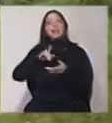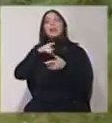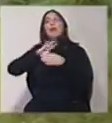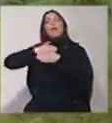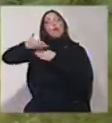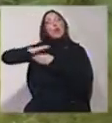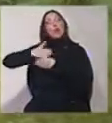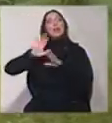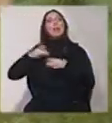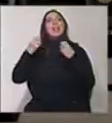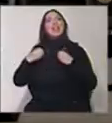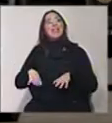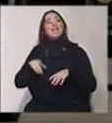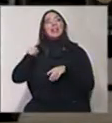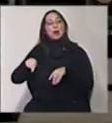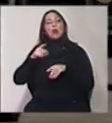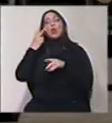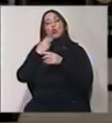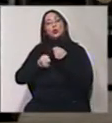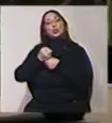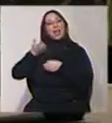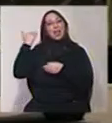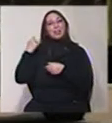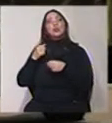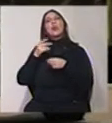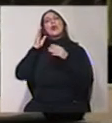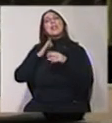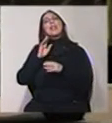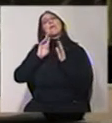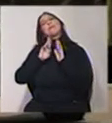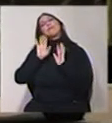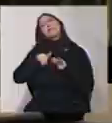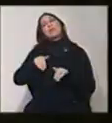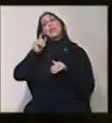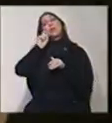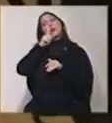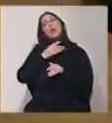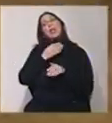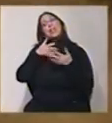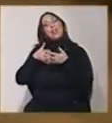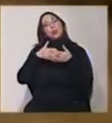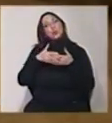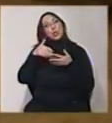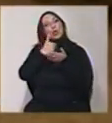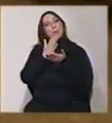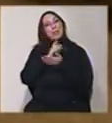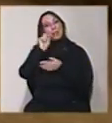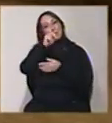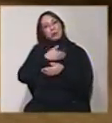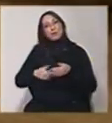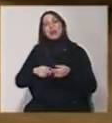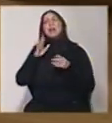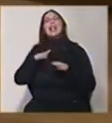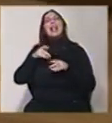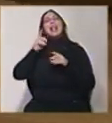cuanto a seguridad del país. Hace dos años, un informe del Departamento de Estado de Estados Unidos advirtió que en Uruguay, los traficantes